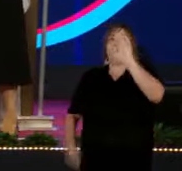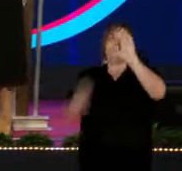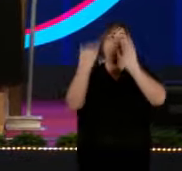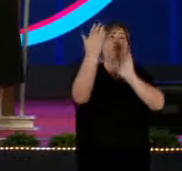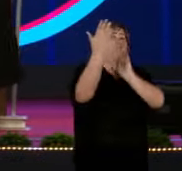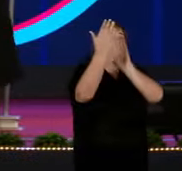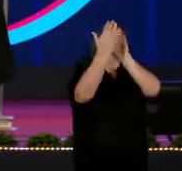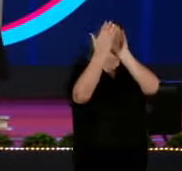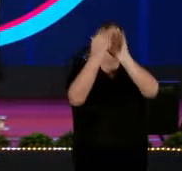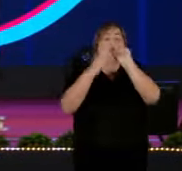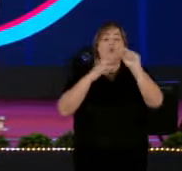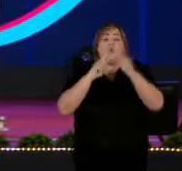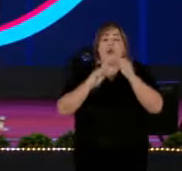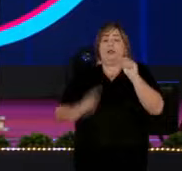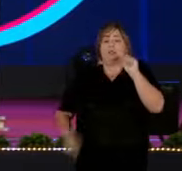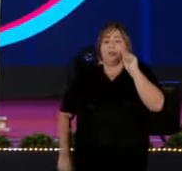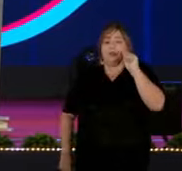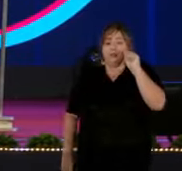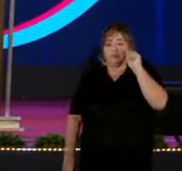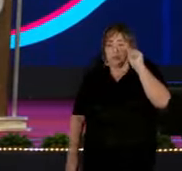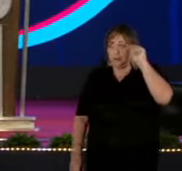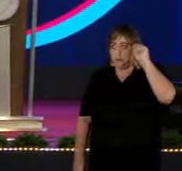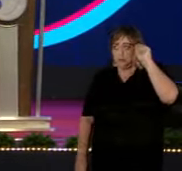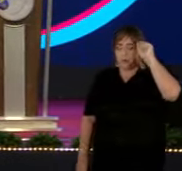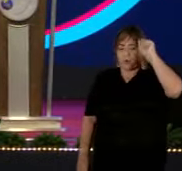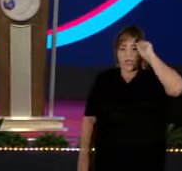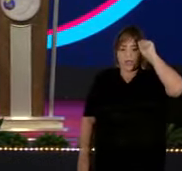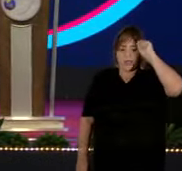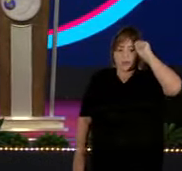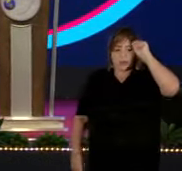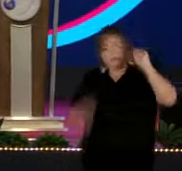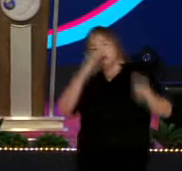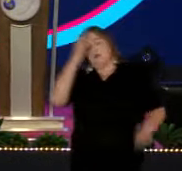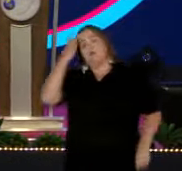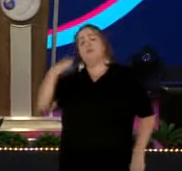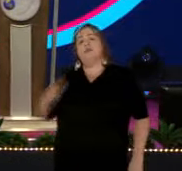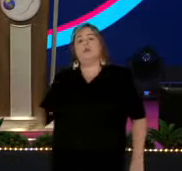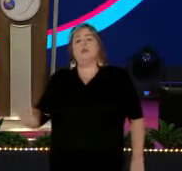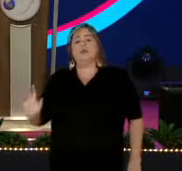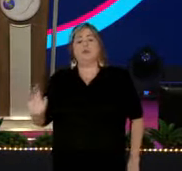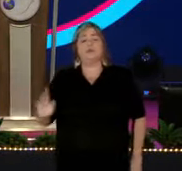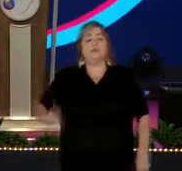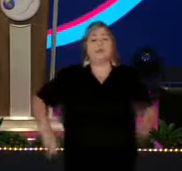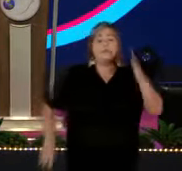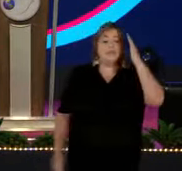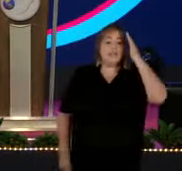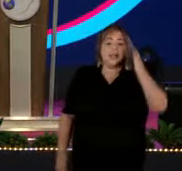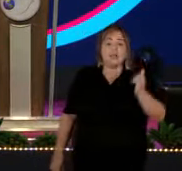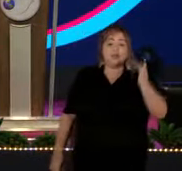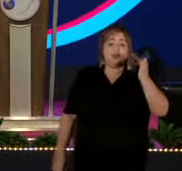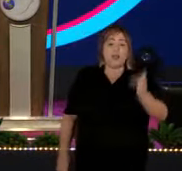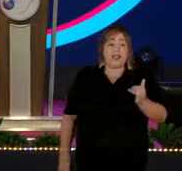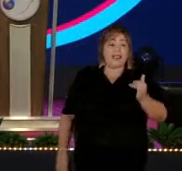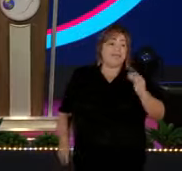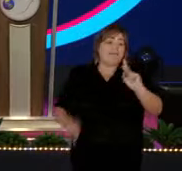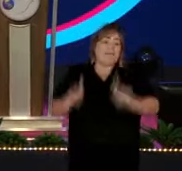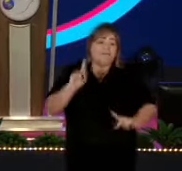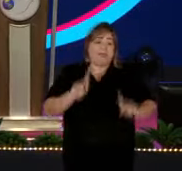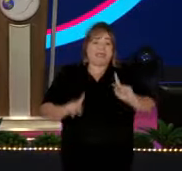Cuando Adán, pero decirle a Dios eso, pero es que por eso es que mire, no tienen